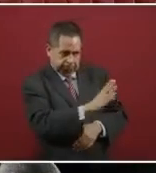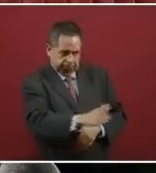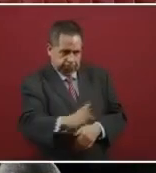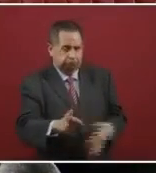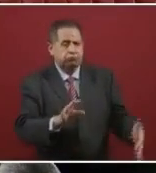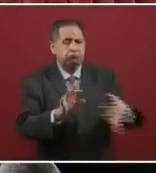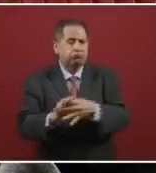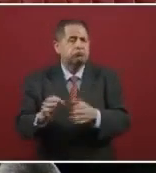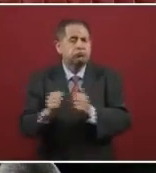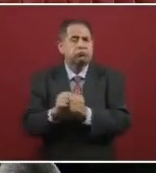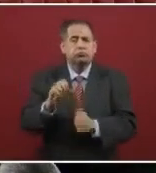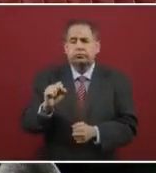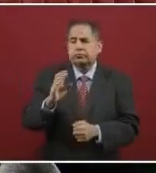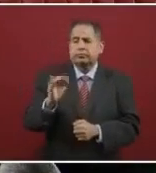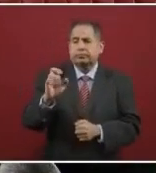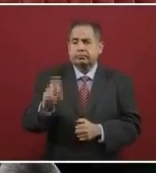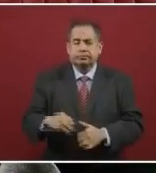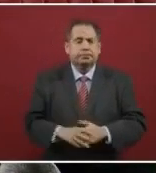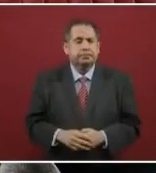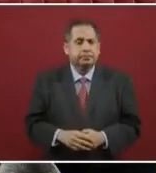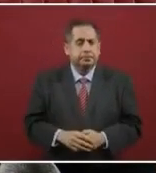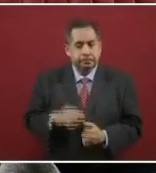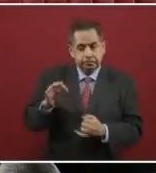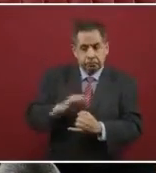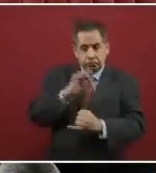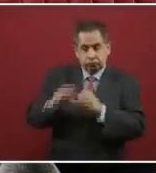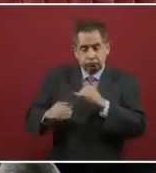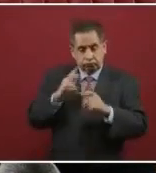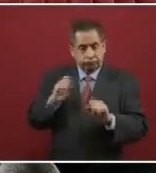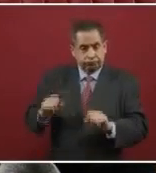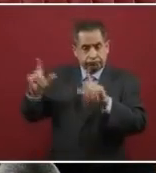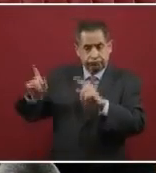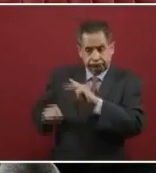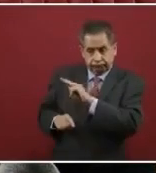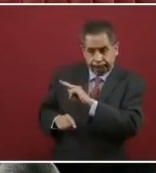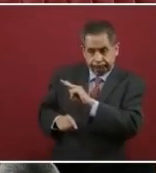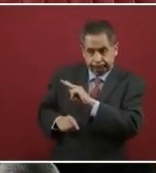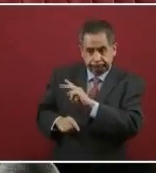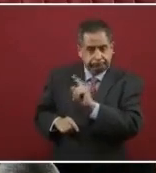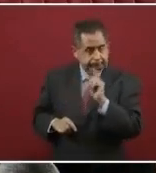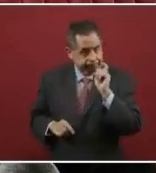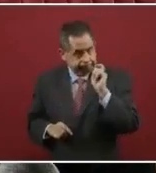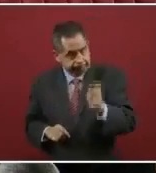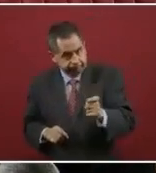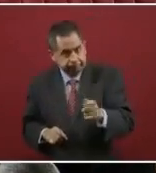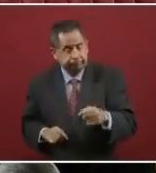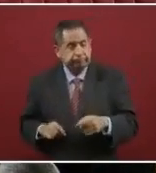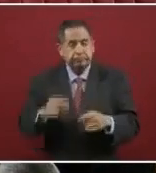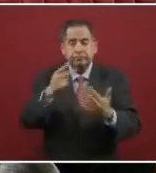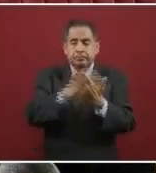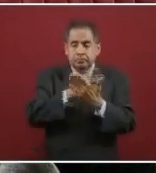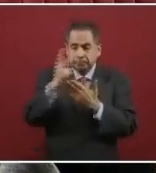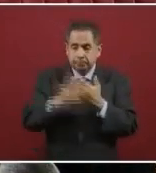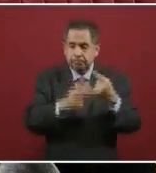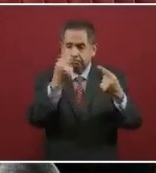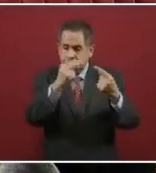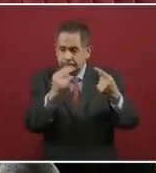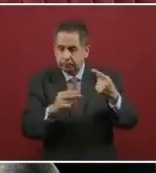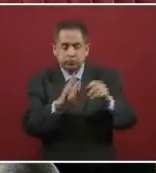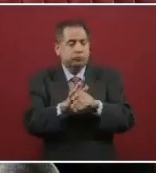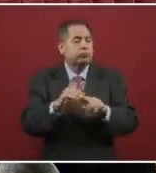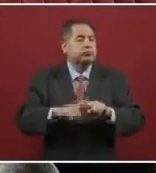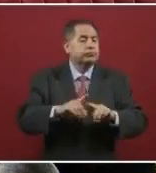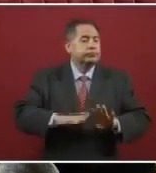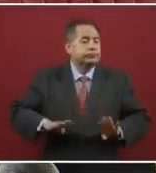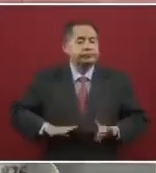bienestar. Y aquí por último podemos ver el cuadro donde se establece el nombre del programa, cuáles son los